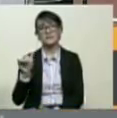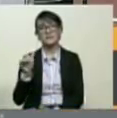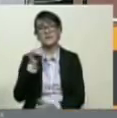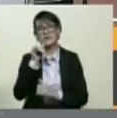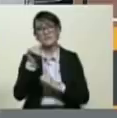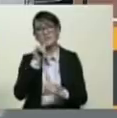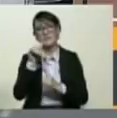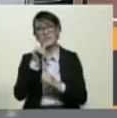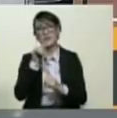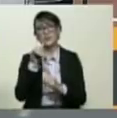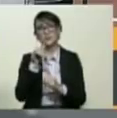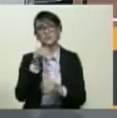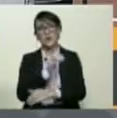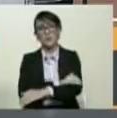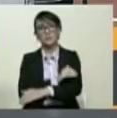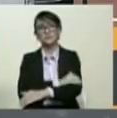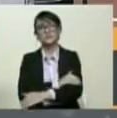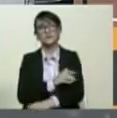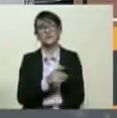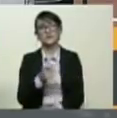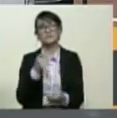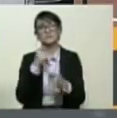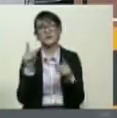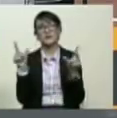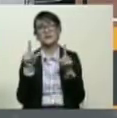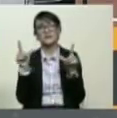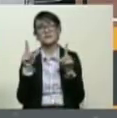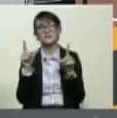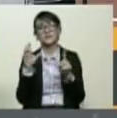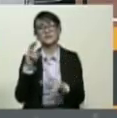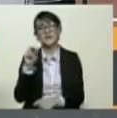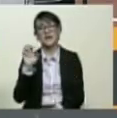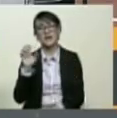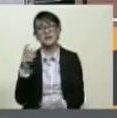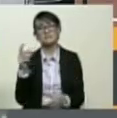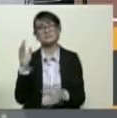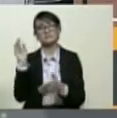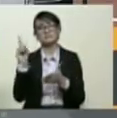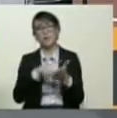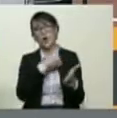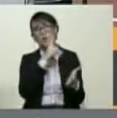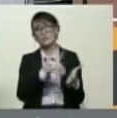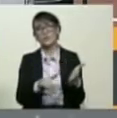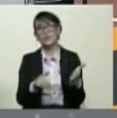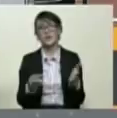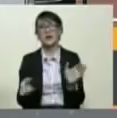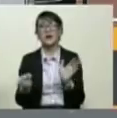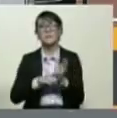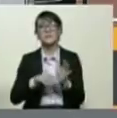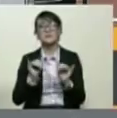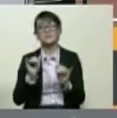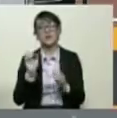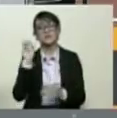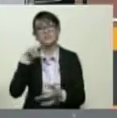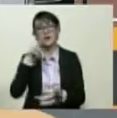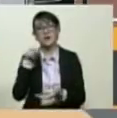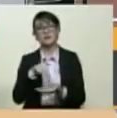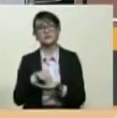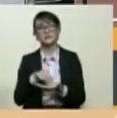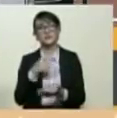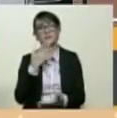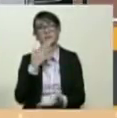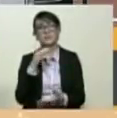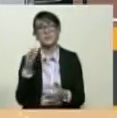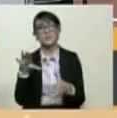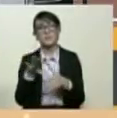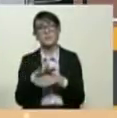denuncias que realizaba, hablaba de medios vetados en el Consejo Nacional Electoral, algo que también se está repitiendo en la Asamblea Nacional. Por ejemplo, el